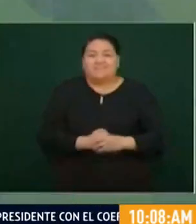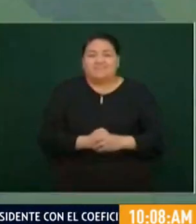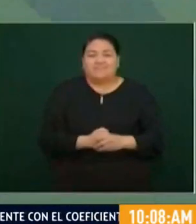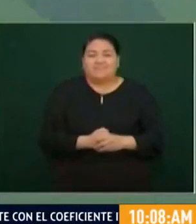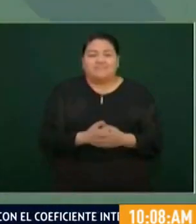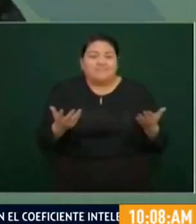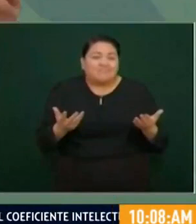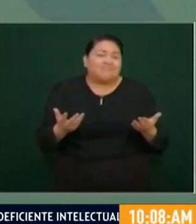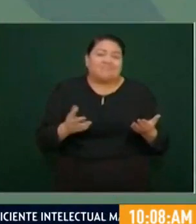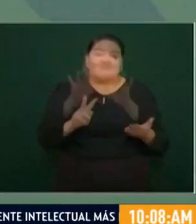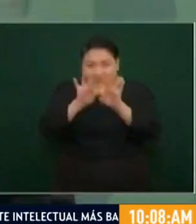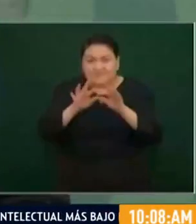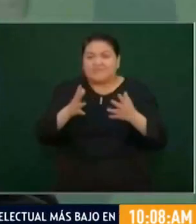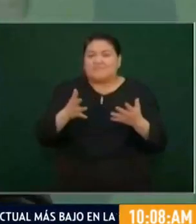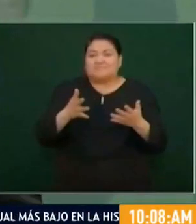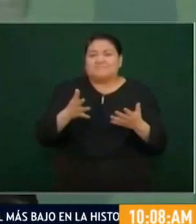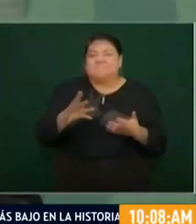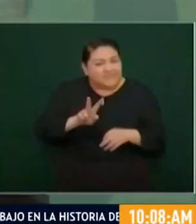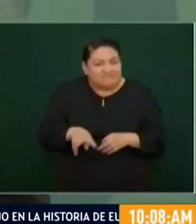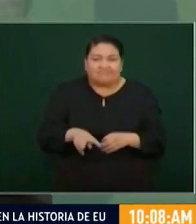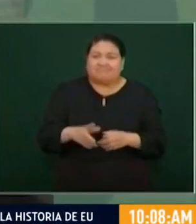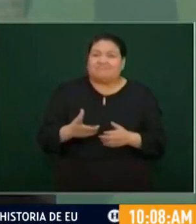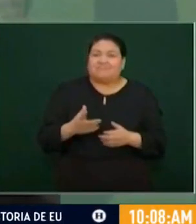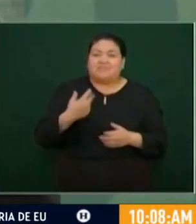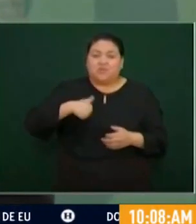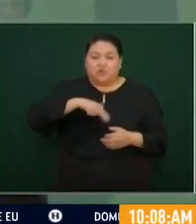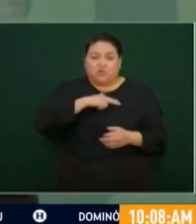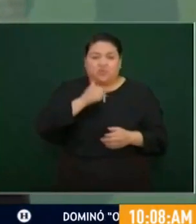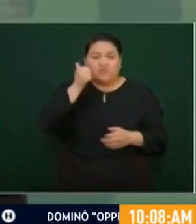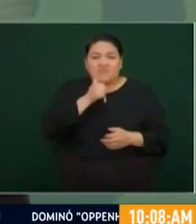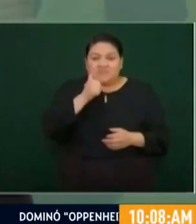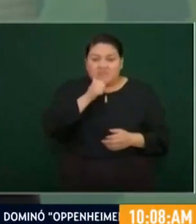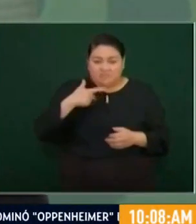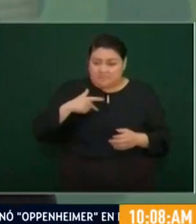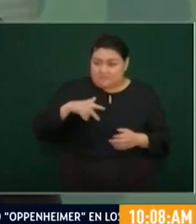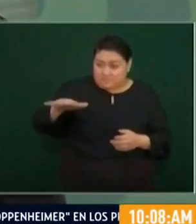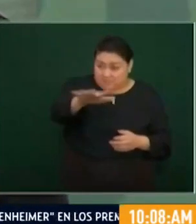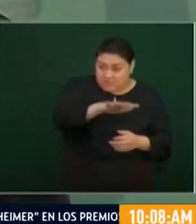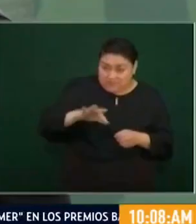eso también es importante, creo que es ese. Nosotros le tenemos mucho respeto al pueblo.